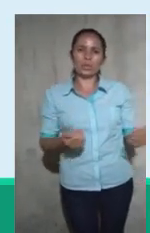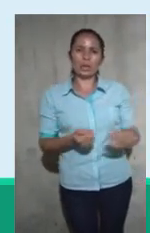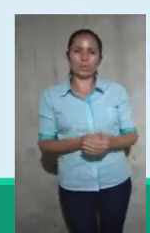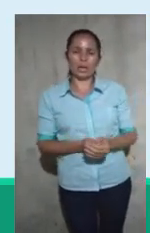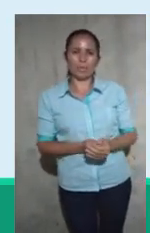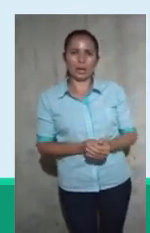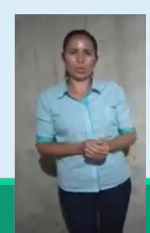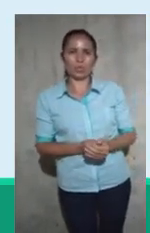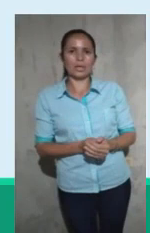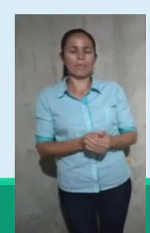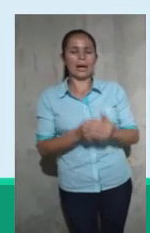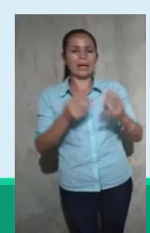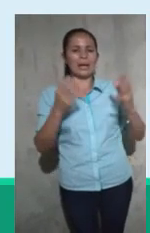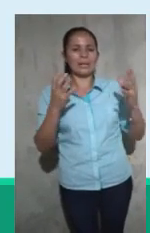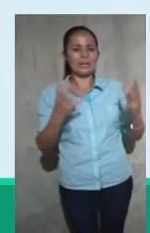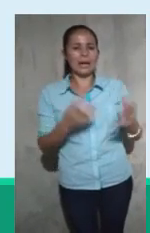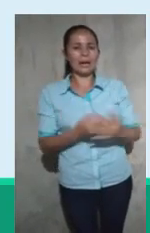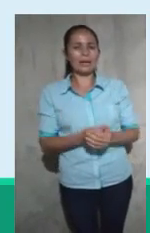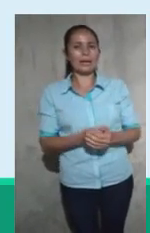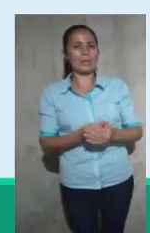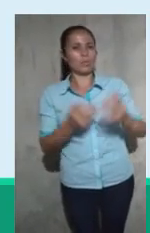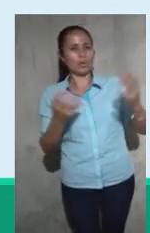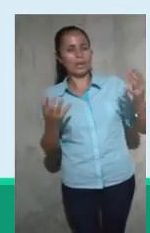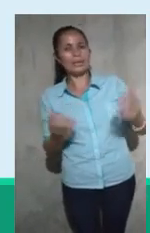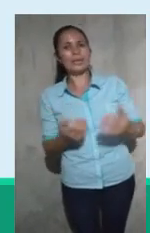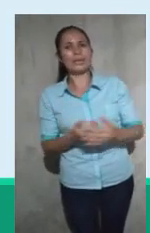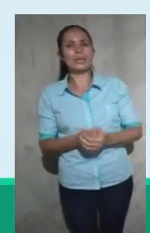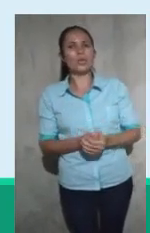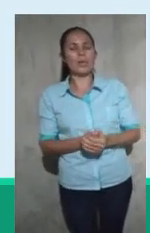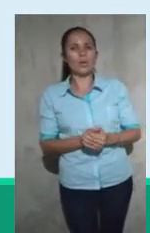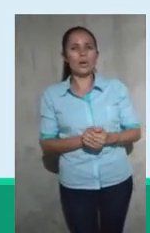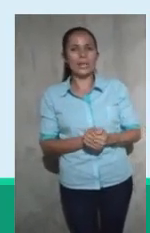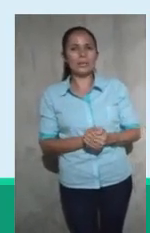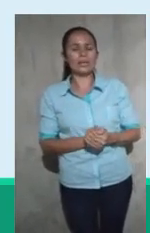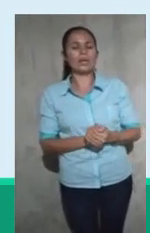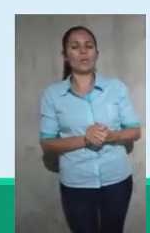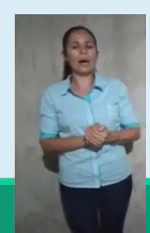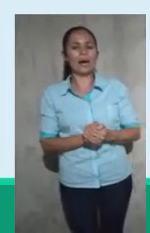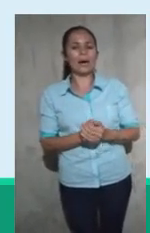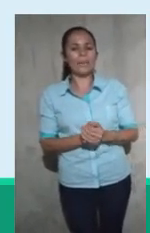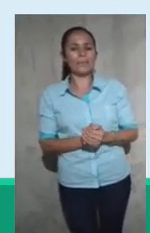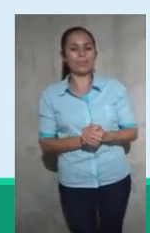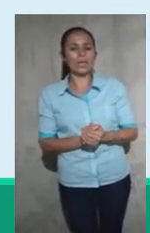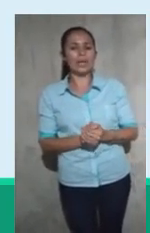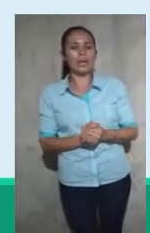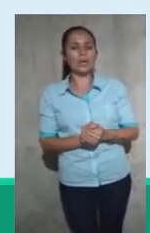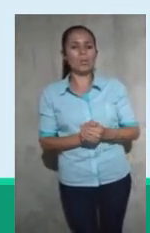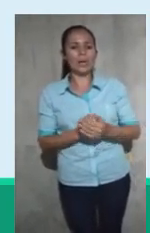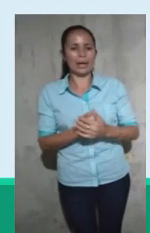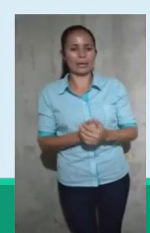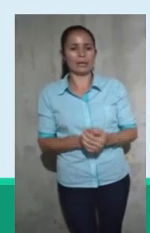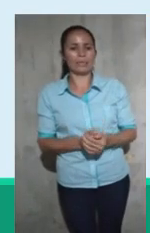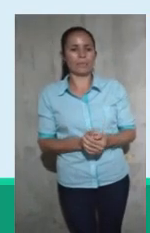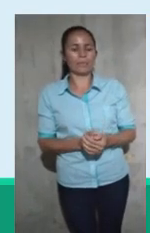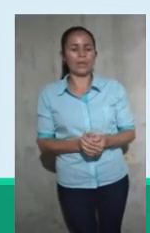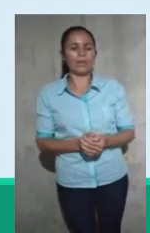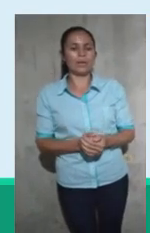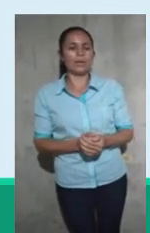momento de buscar un trabajo. Usted va a analizar la importancia de esos valores y los va a